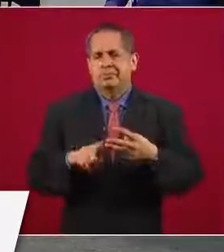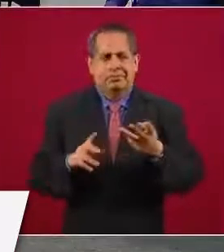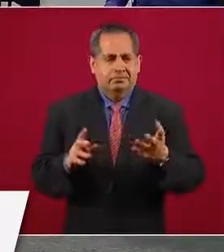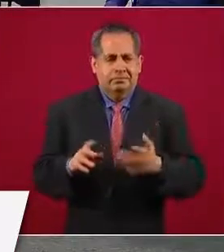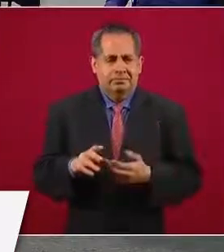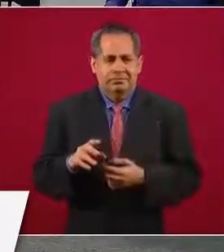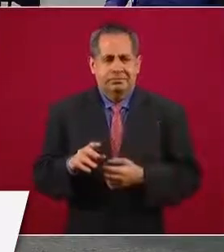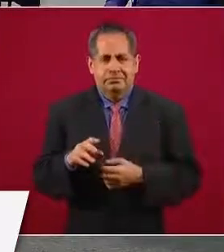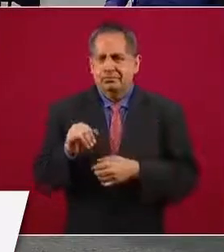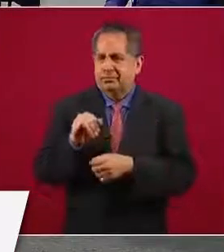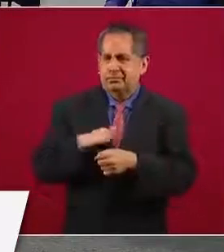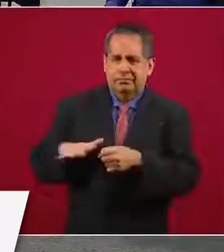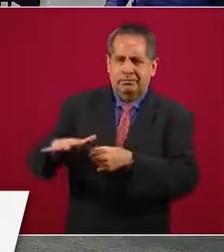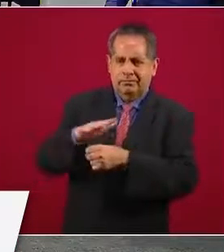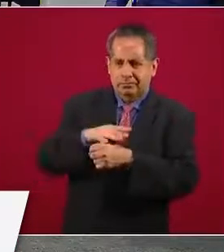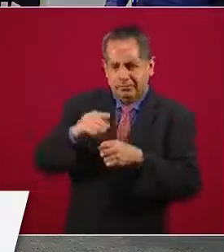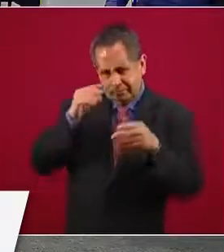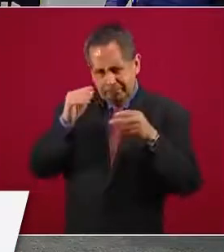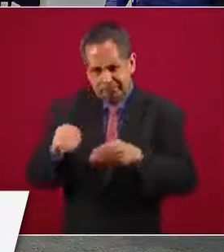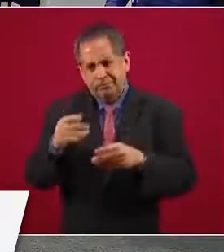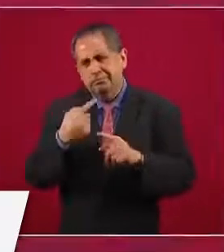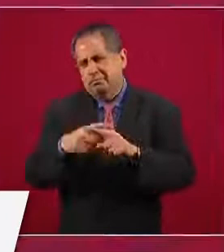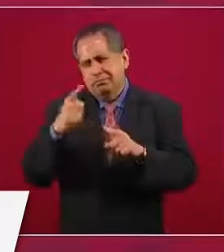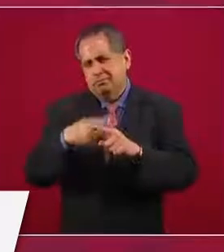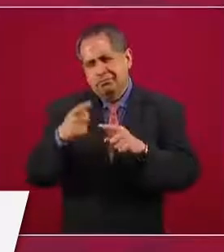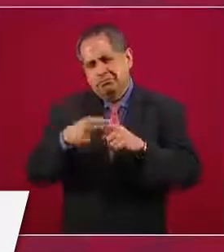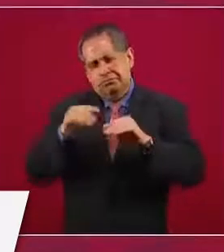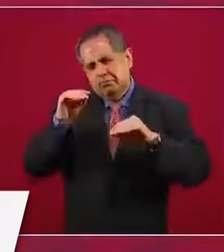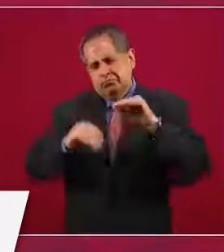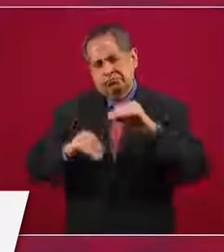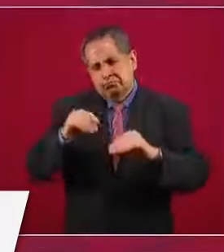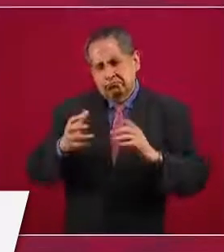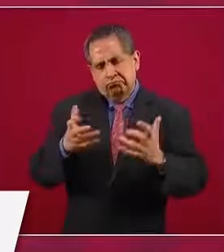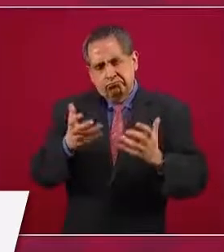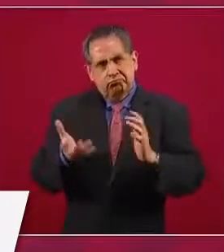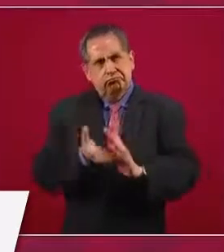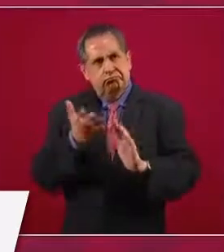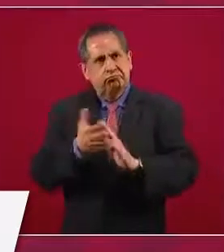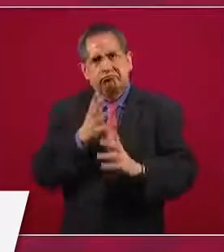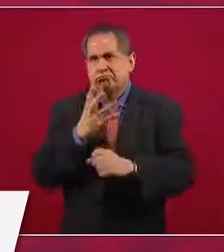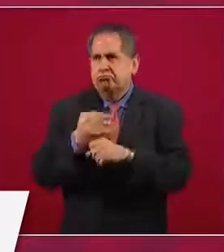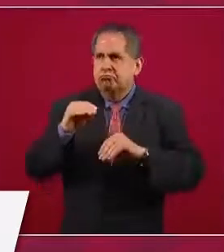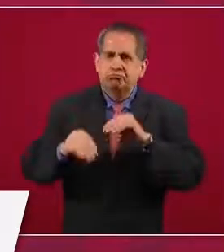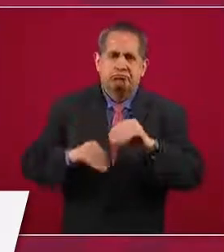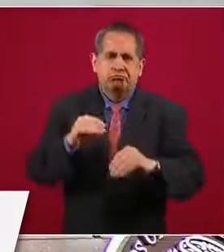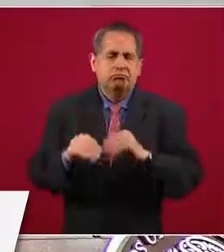el mismo y muchas obras que se están realizando